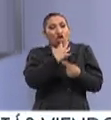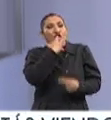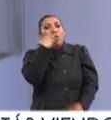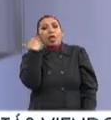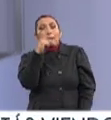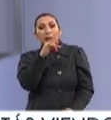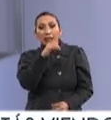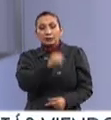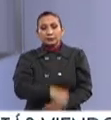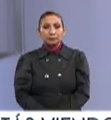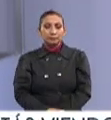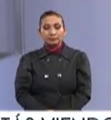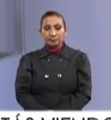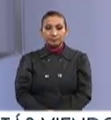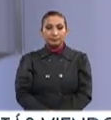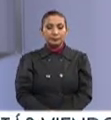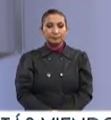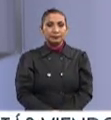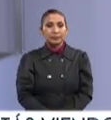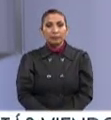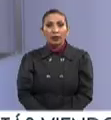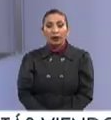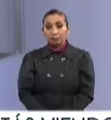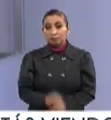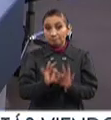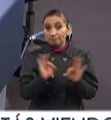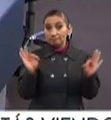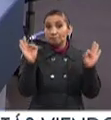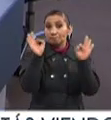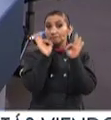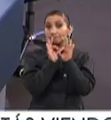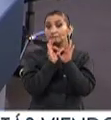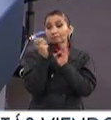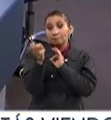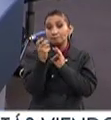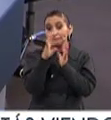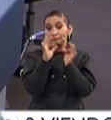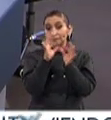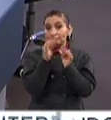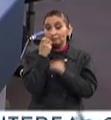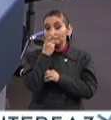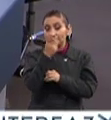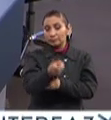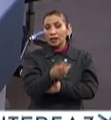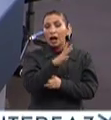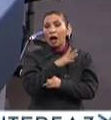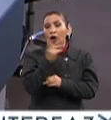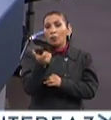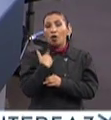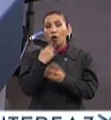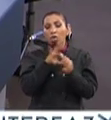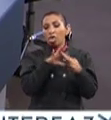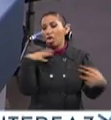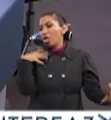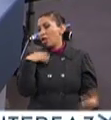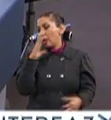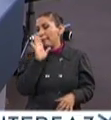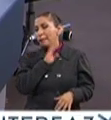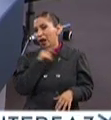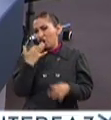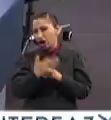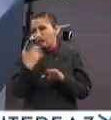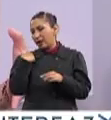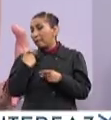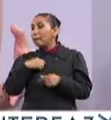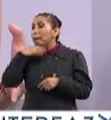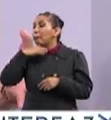de problemáticas. Claro. No, es importantísimo esto que nos comenta, maestro. Hay una desconexión impresionante